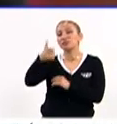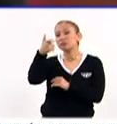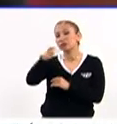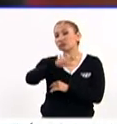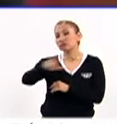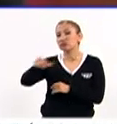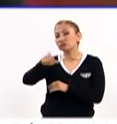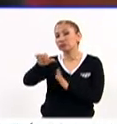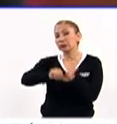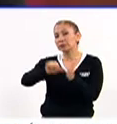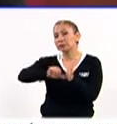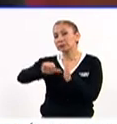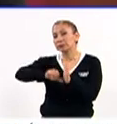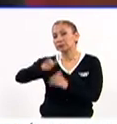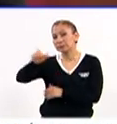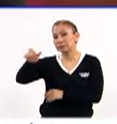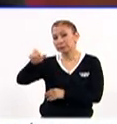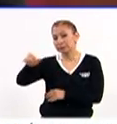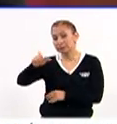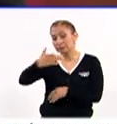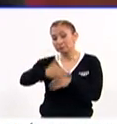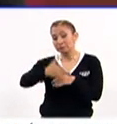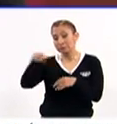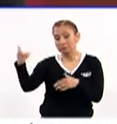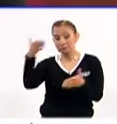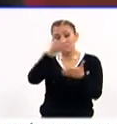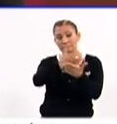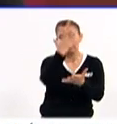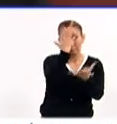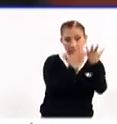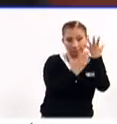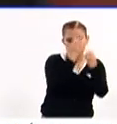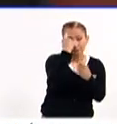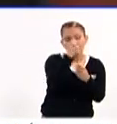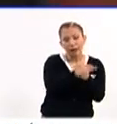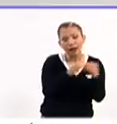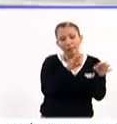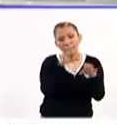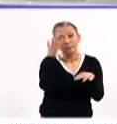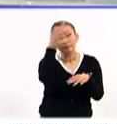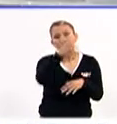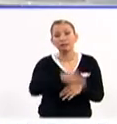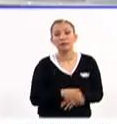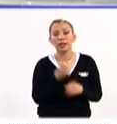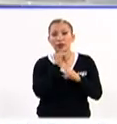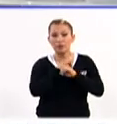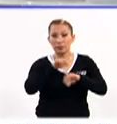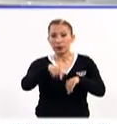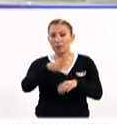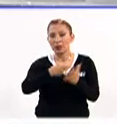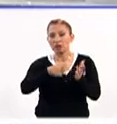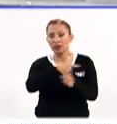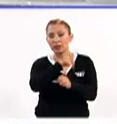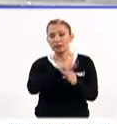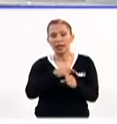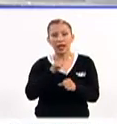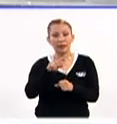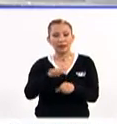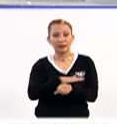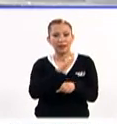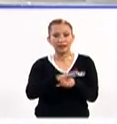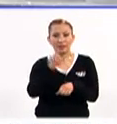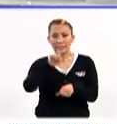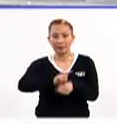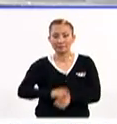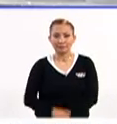pesos mensuales, mientras se están capacitando para el trabajo. Es la información desde Palacio Nacional, Ana, que tengan